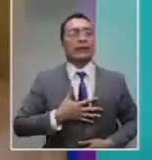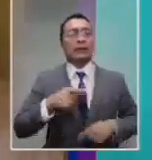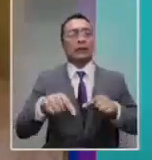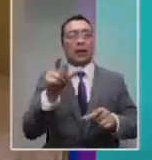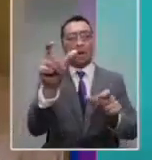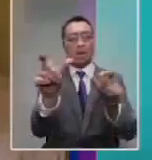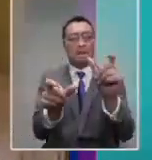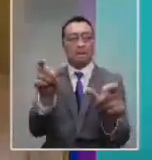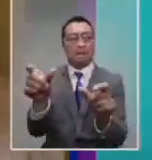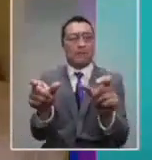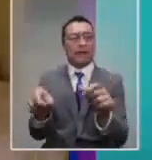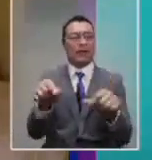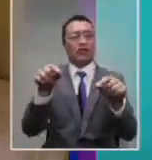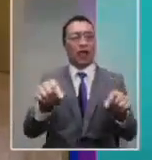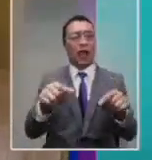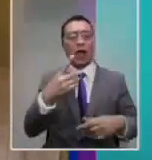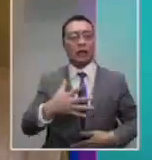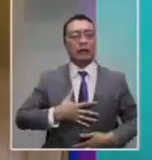tiene la población,